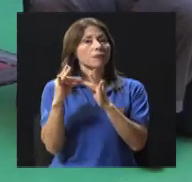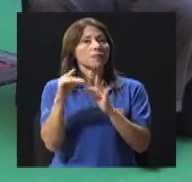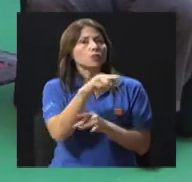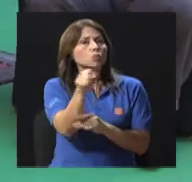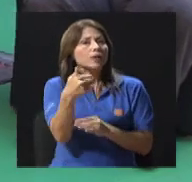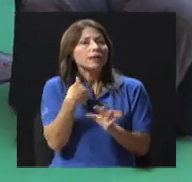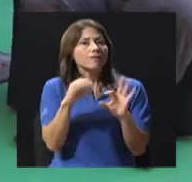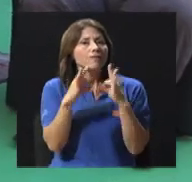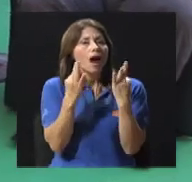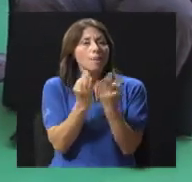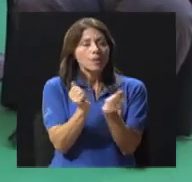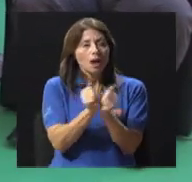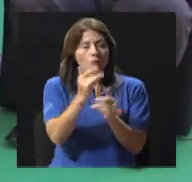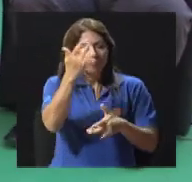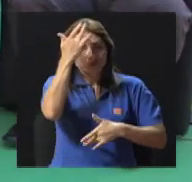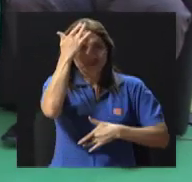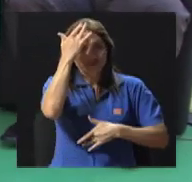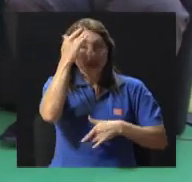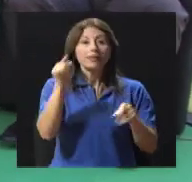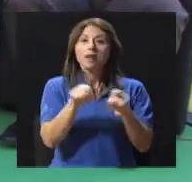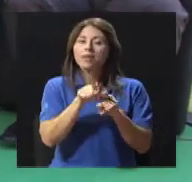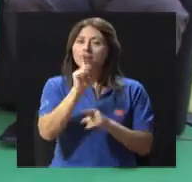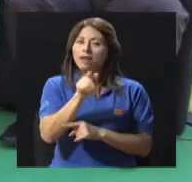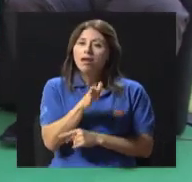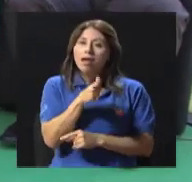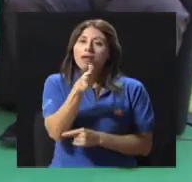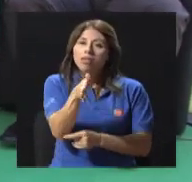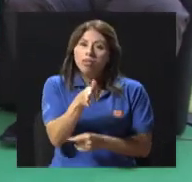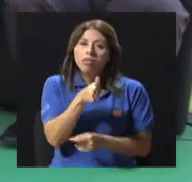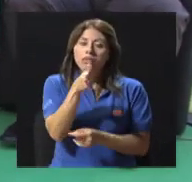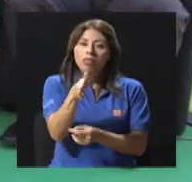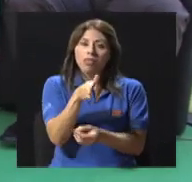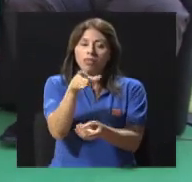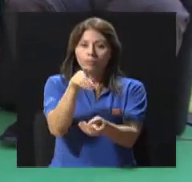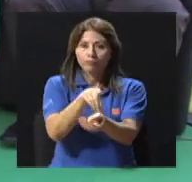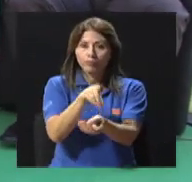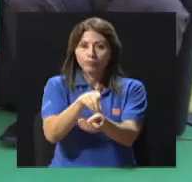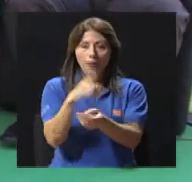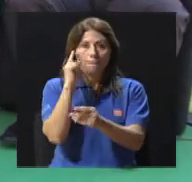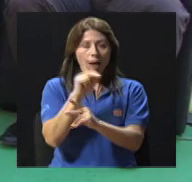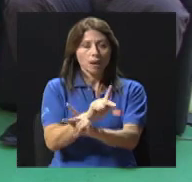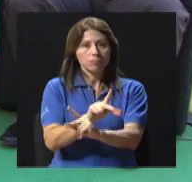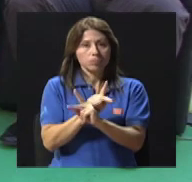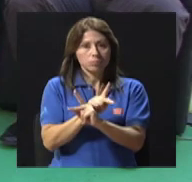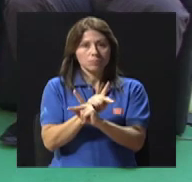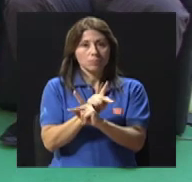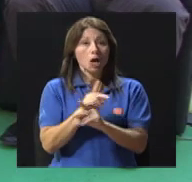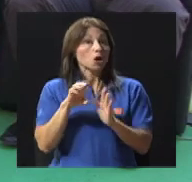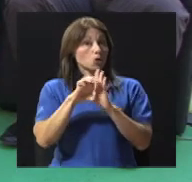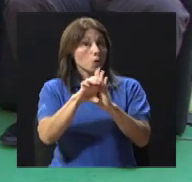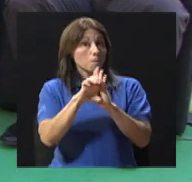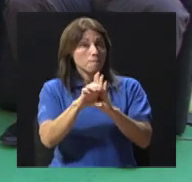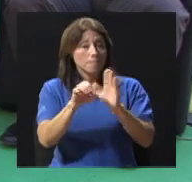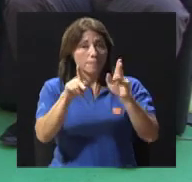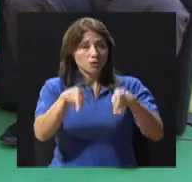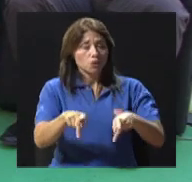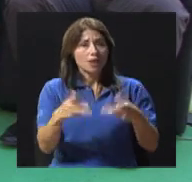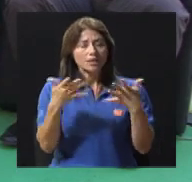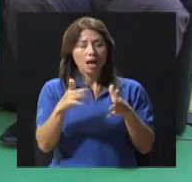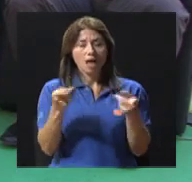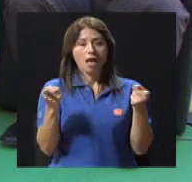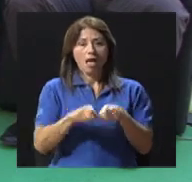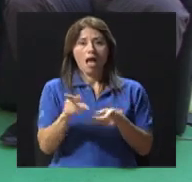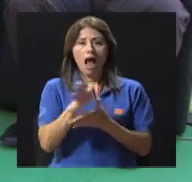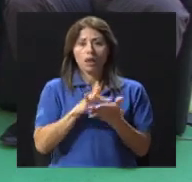tipo de enfermedad. No olvidar la asistencia a las consultas preventivas o en este caso ya cuando se presentan síntomas tempranos de